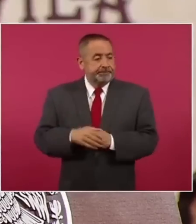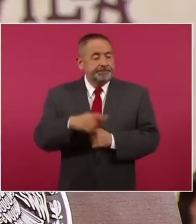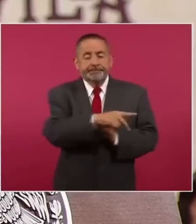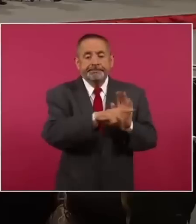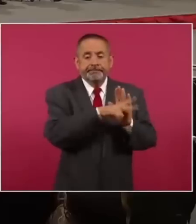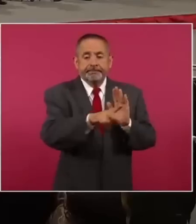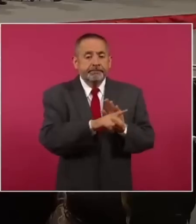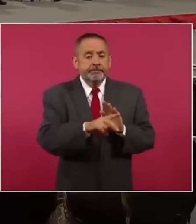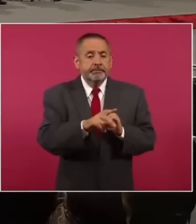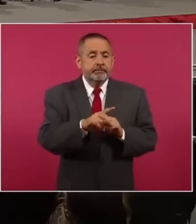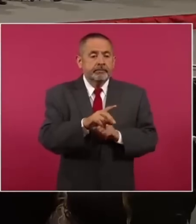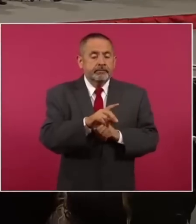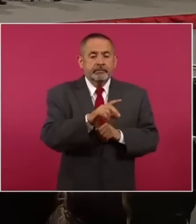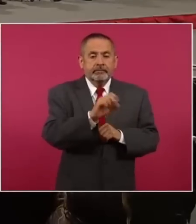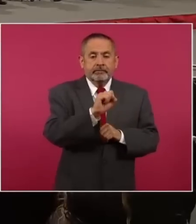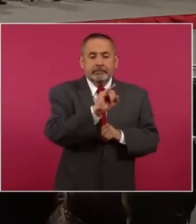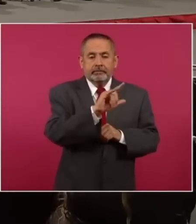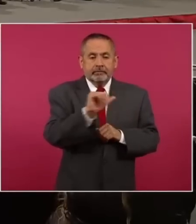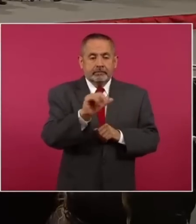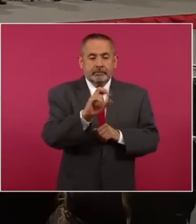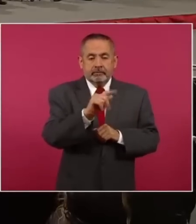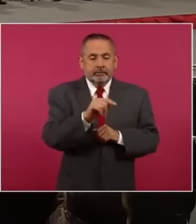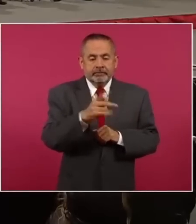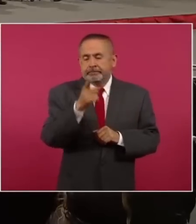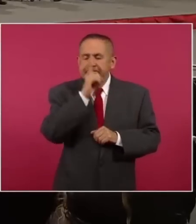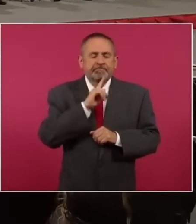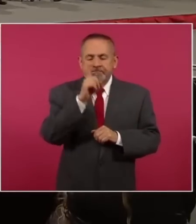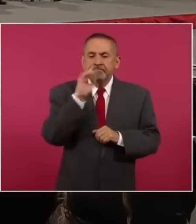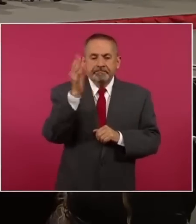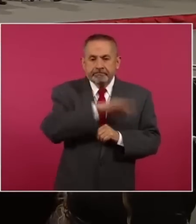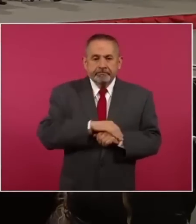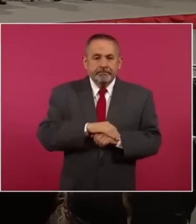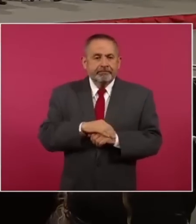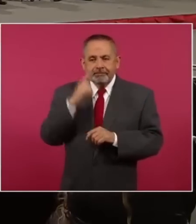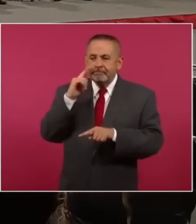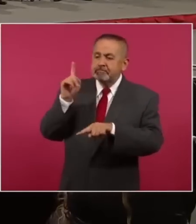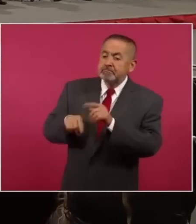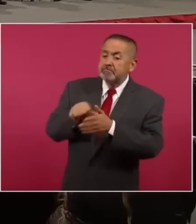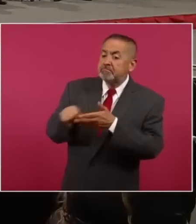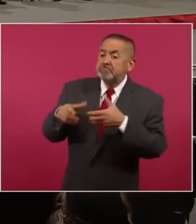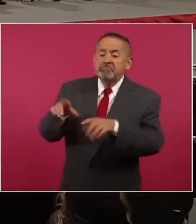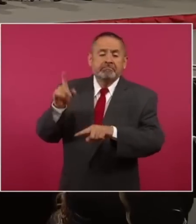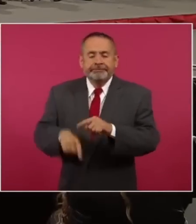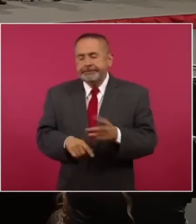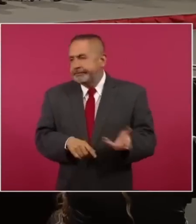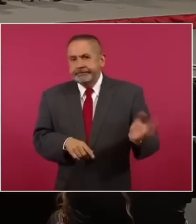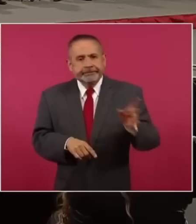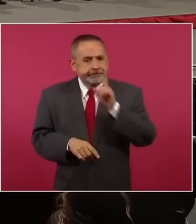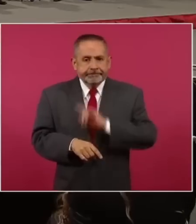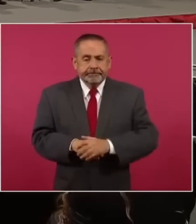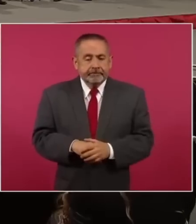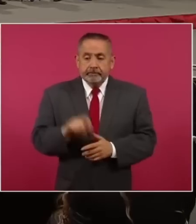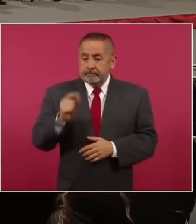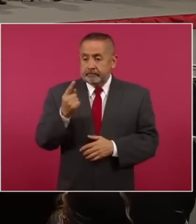diario La Silla Rota sobre falso veto para envío de remesas. En una nota publicada el 21